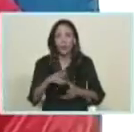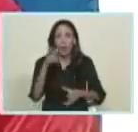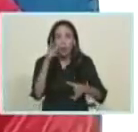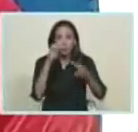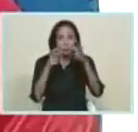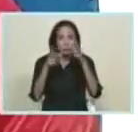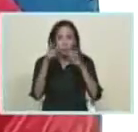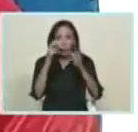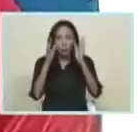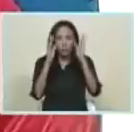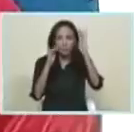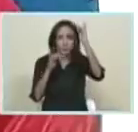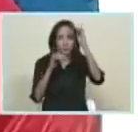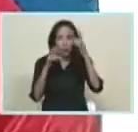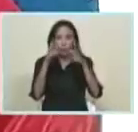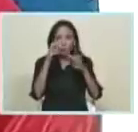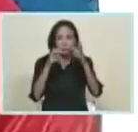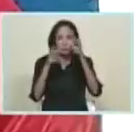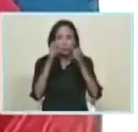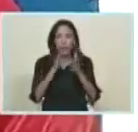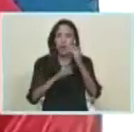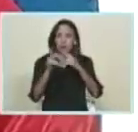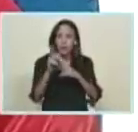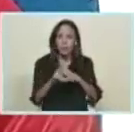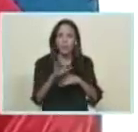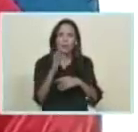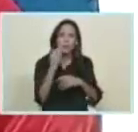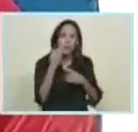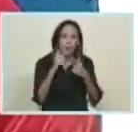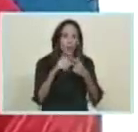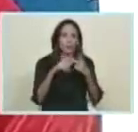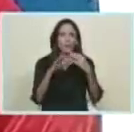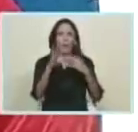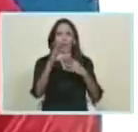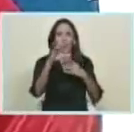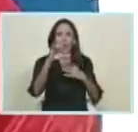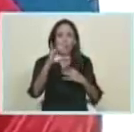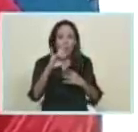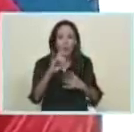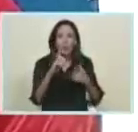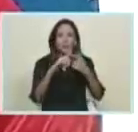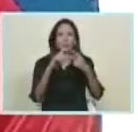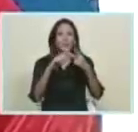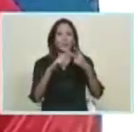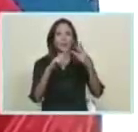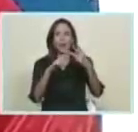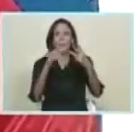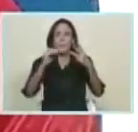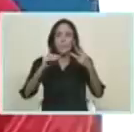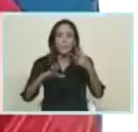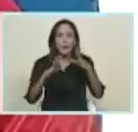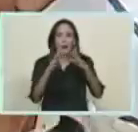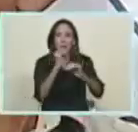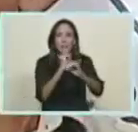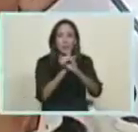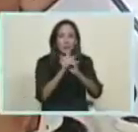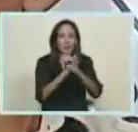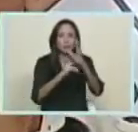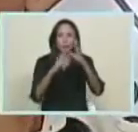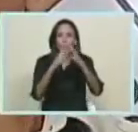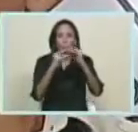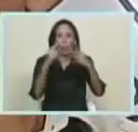escuche a través de las redes sociales. Estamos transmitiendo a través de Facebook Live,